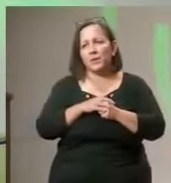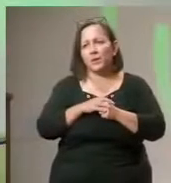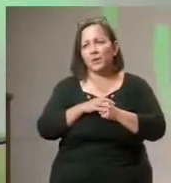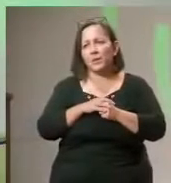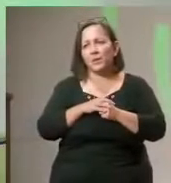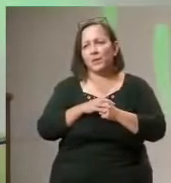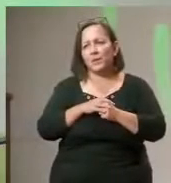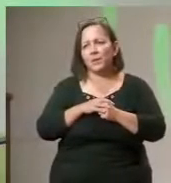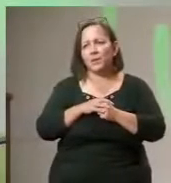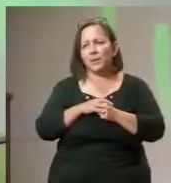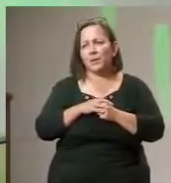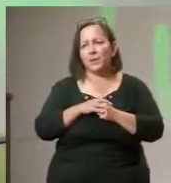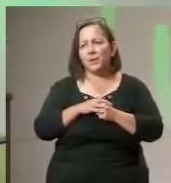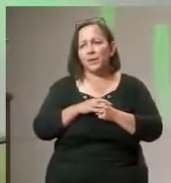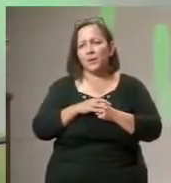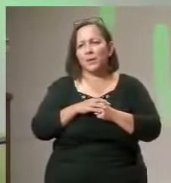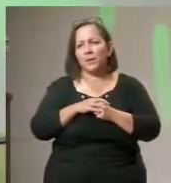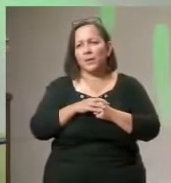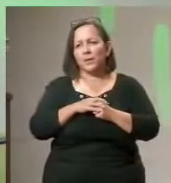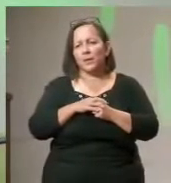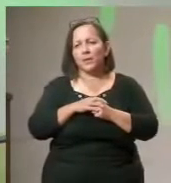precisamente